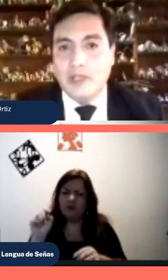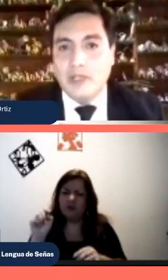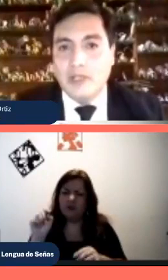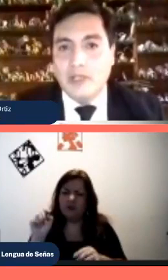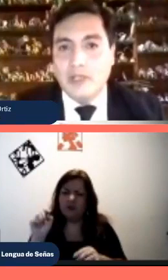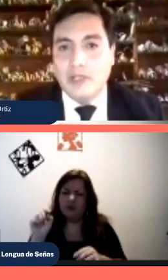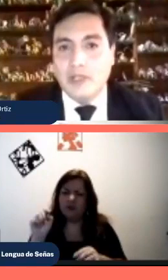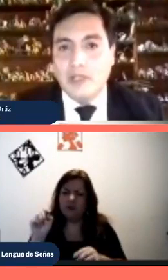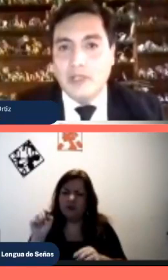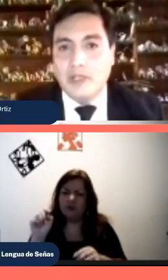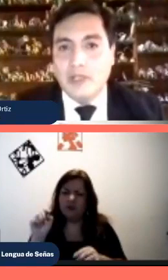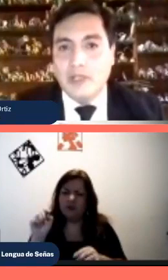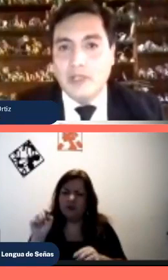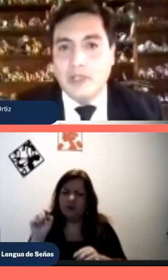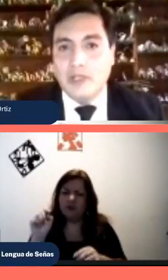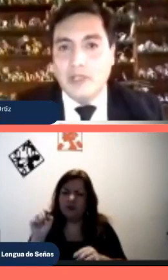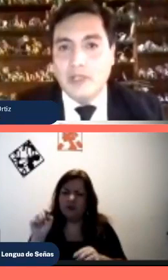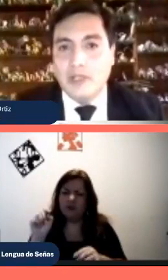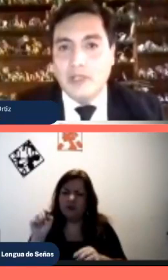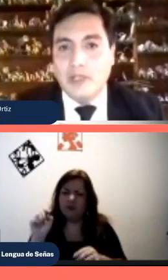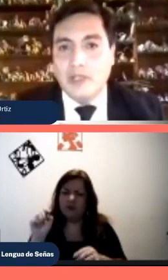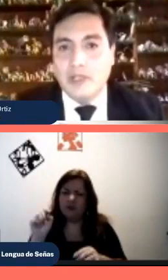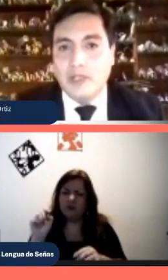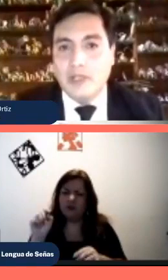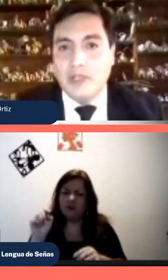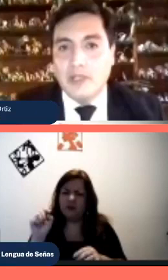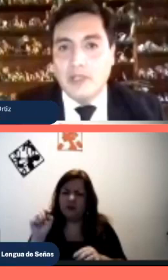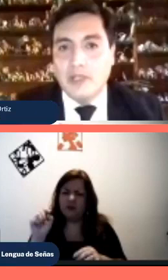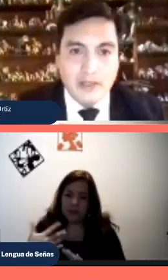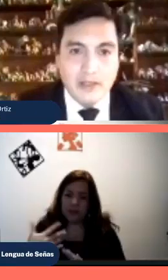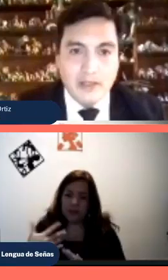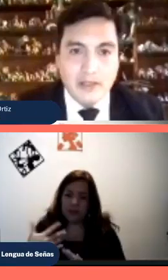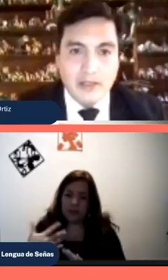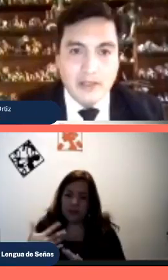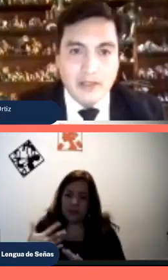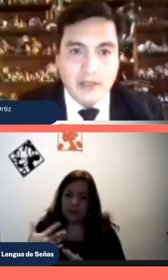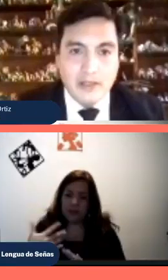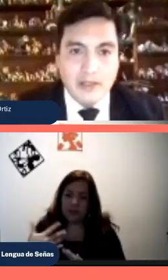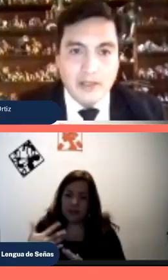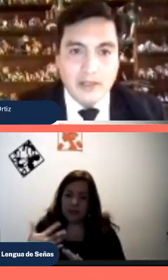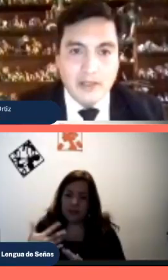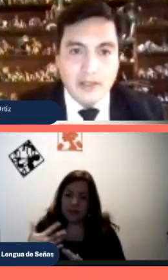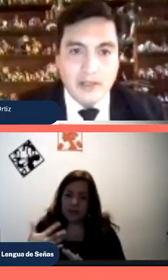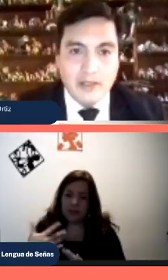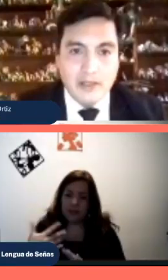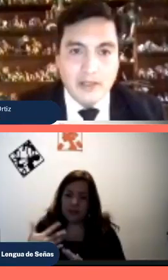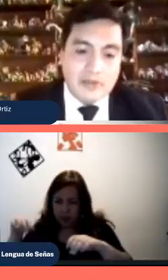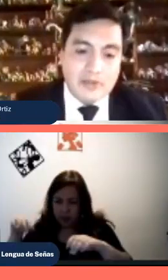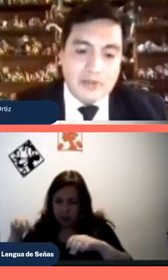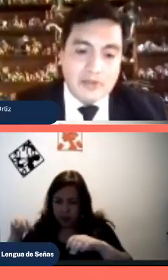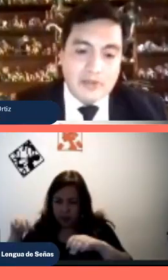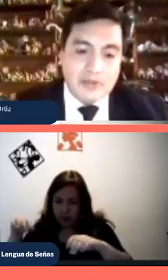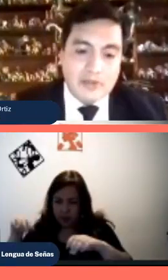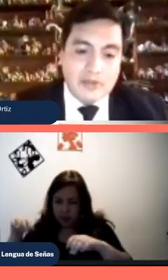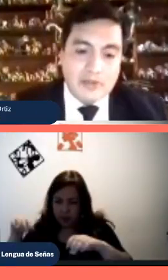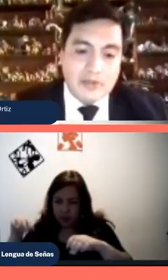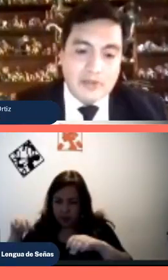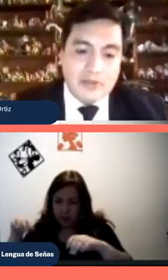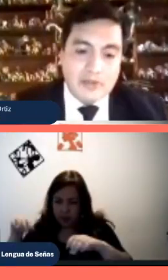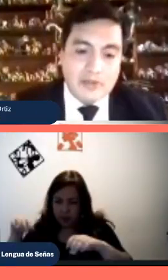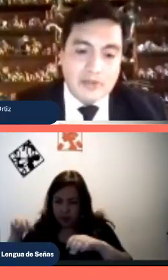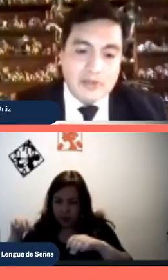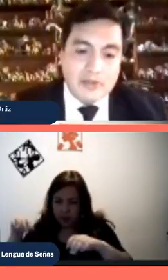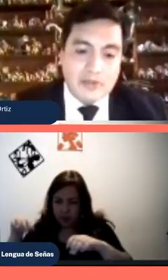es actualmente uno de los puntos más importantes de paleontología de nuestro país. Se encuentra a 105 kilómetros al norte de